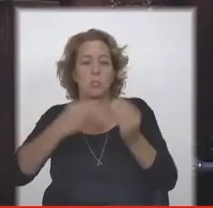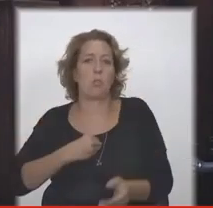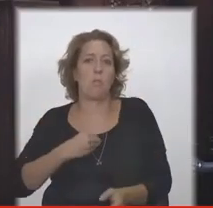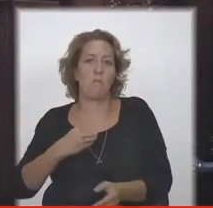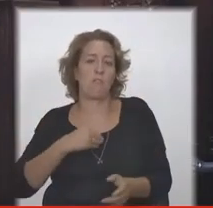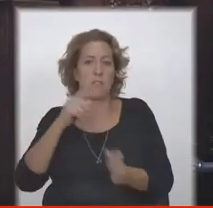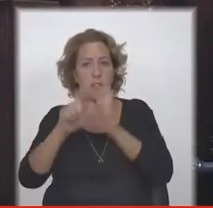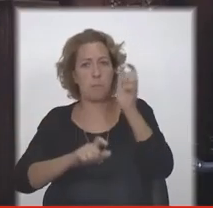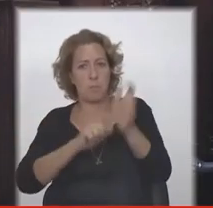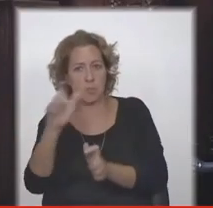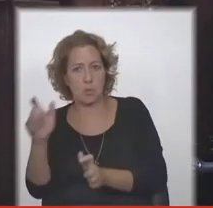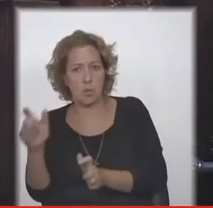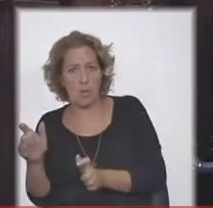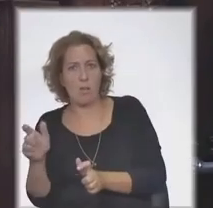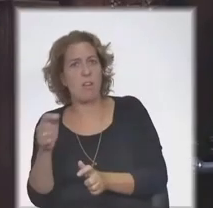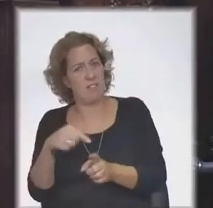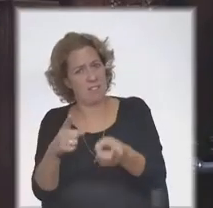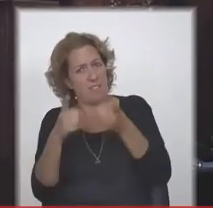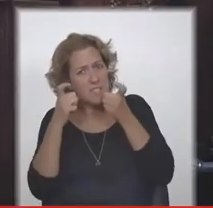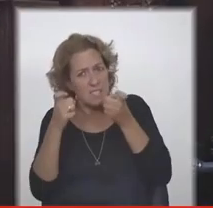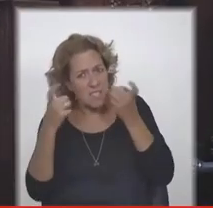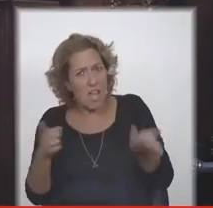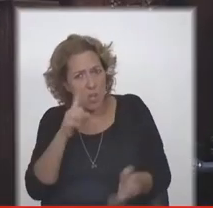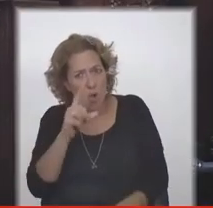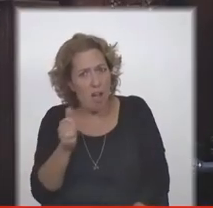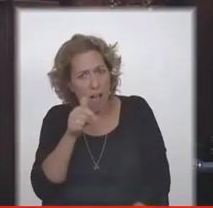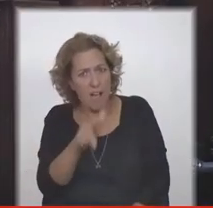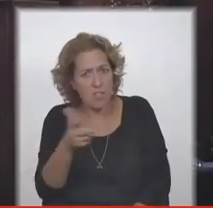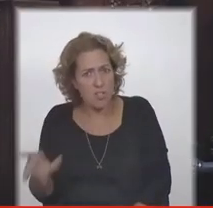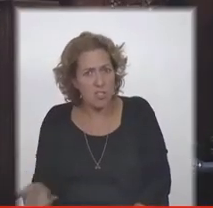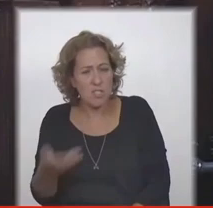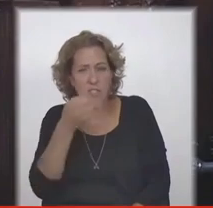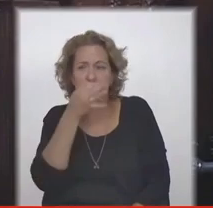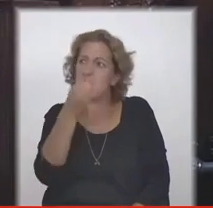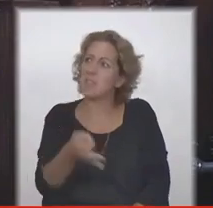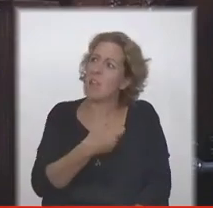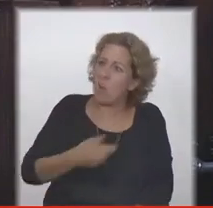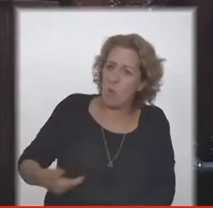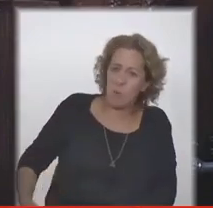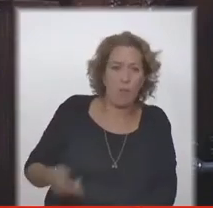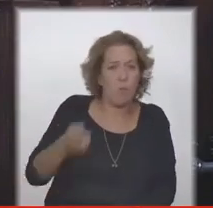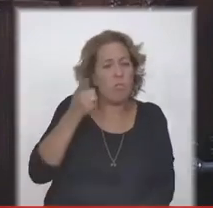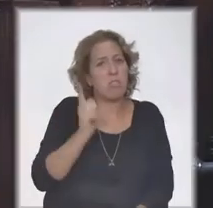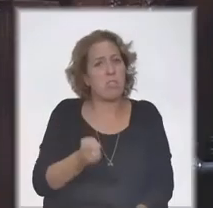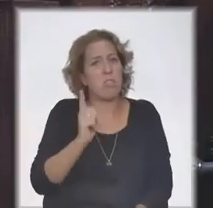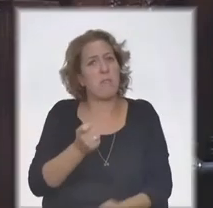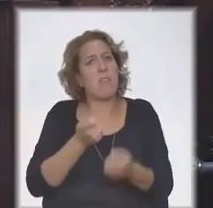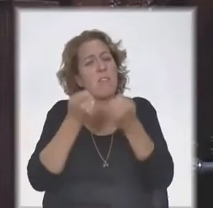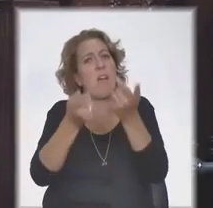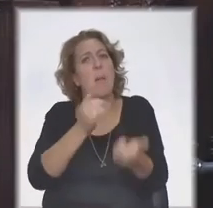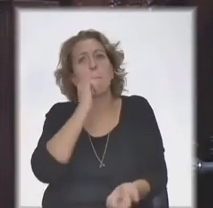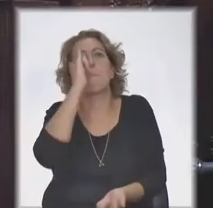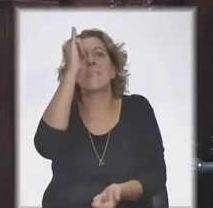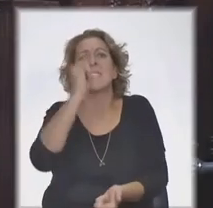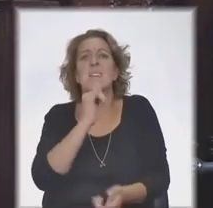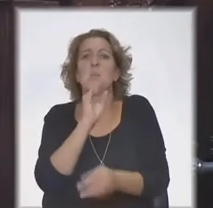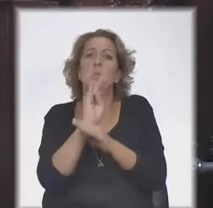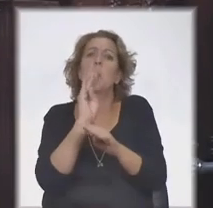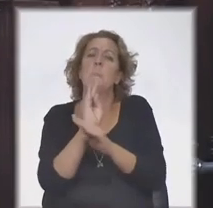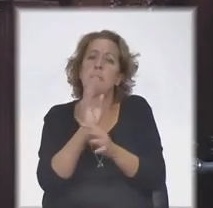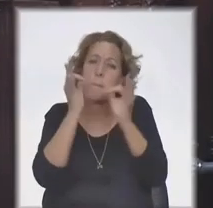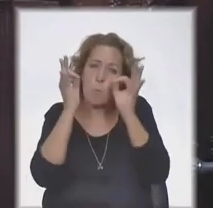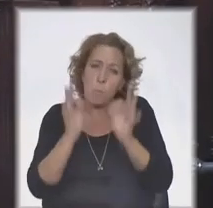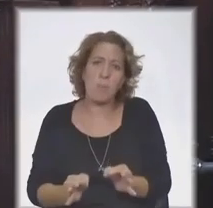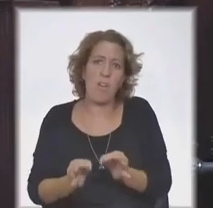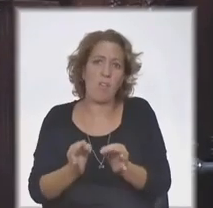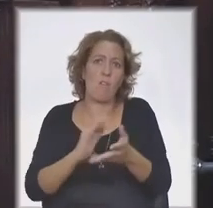gente? ¿Es necesario que sea el GACH el que tenga que decir a los gobernantes que hay que establecer mensajes culturalmente apropiados por